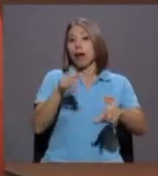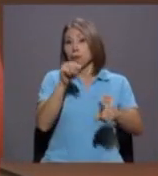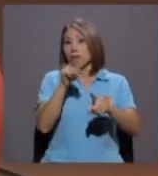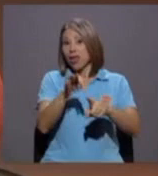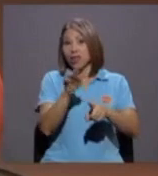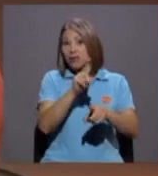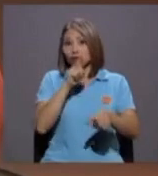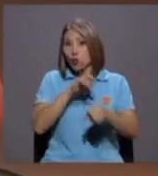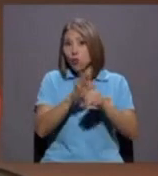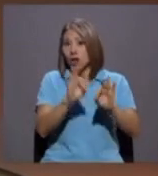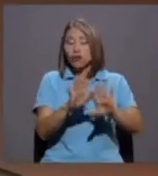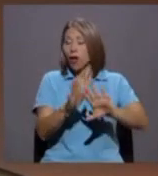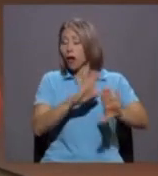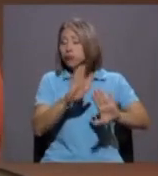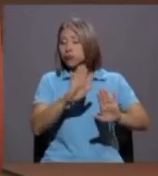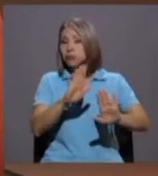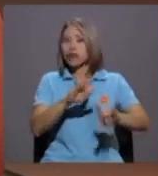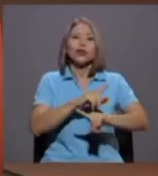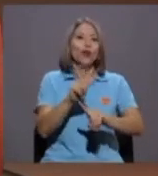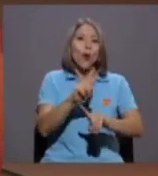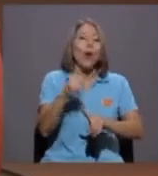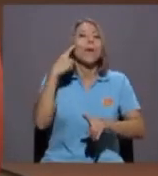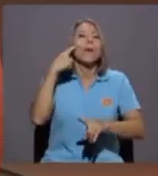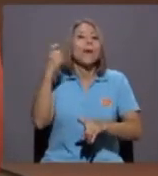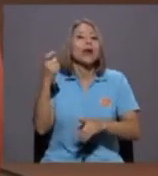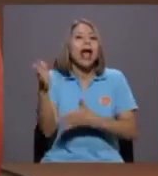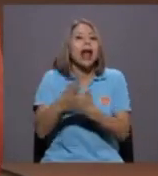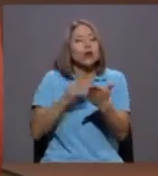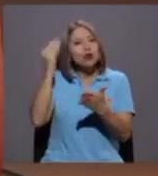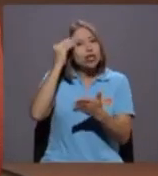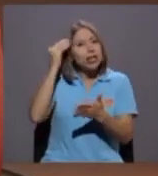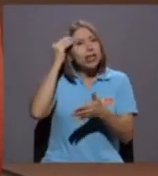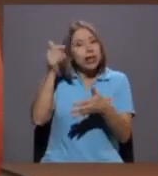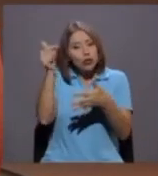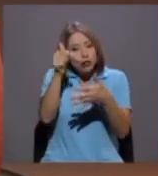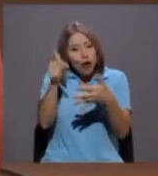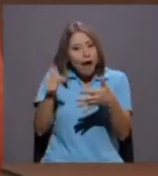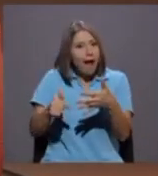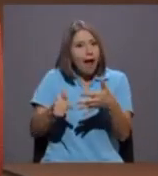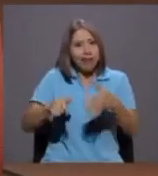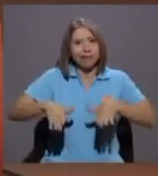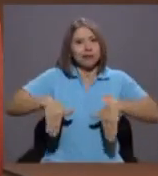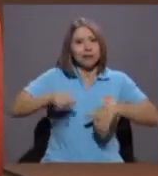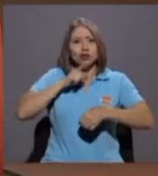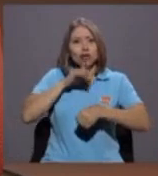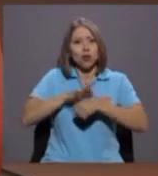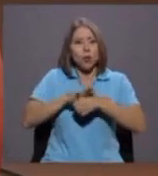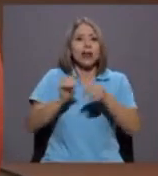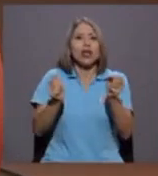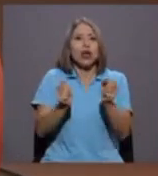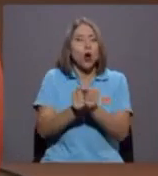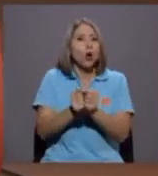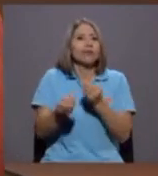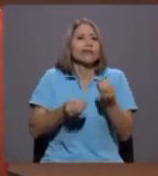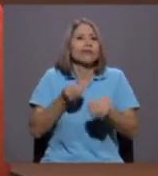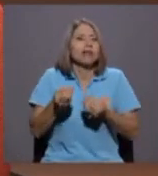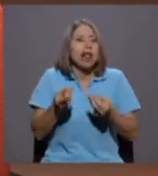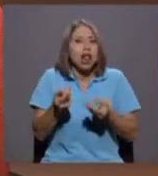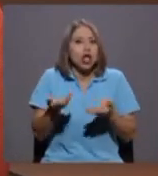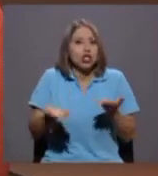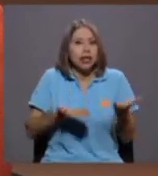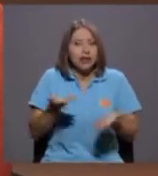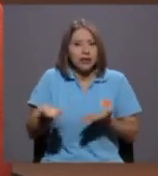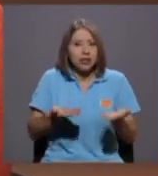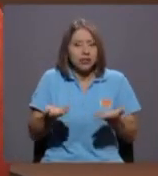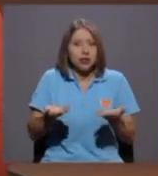deja de avalar porque no se cumple con algunos criterios en el tema del costo de los servicios y en el tema